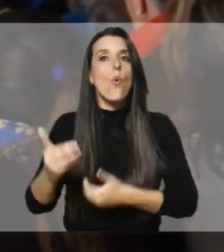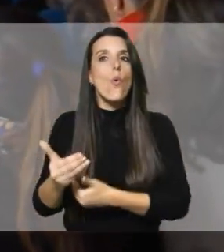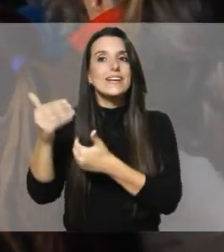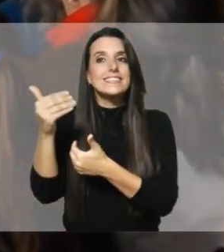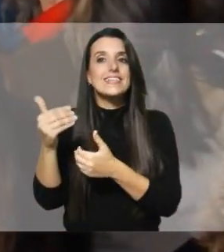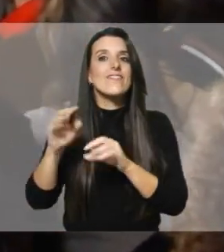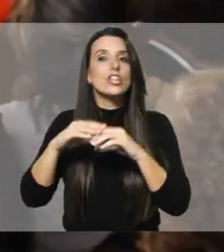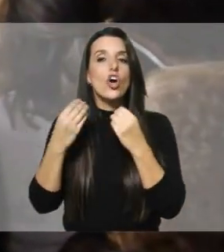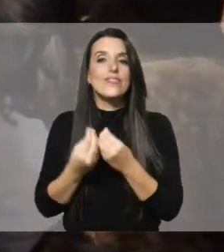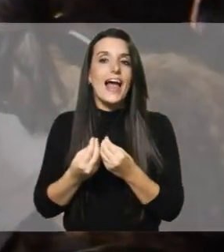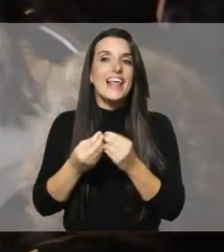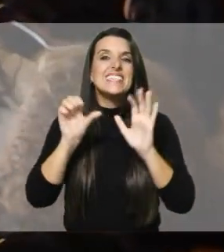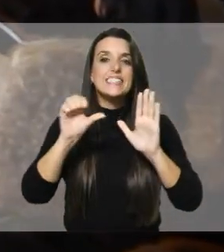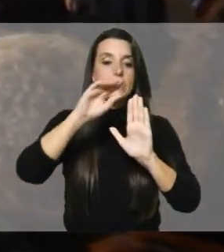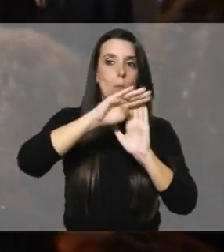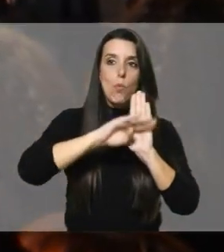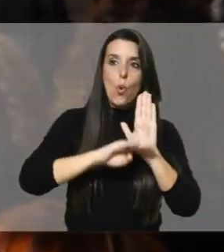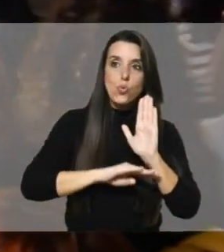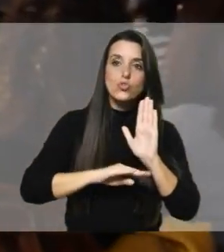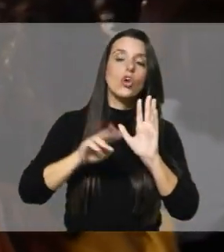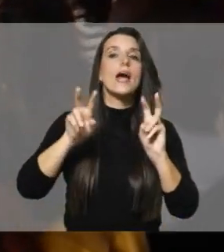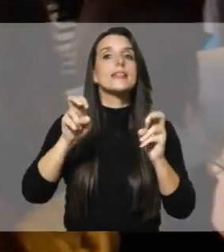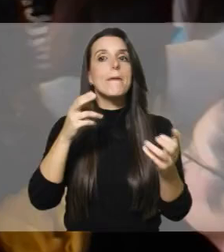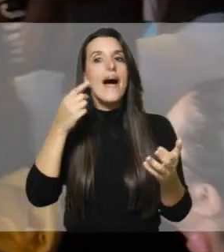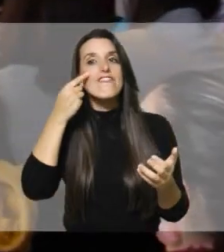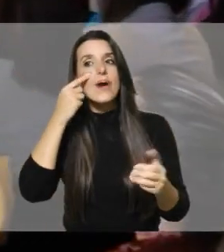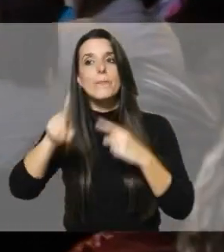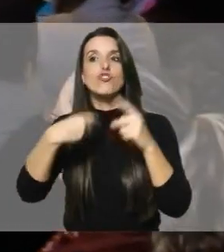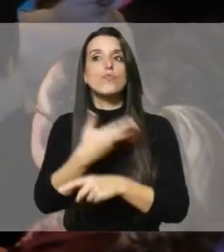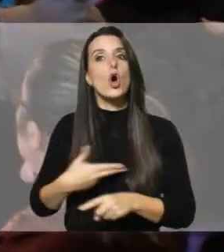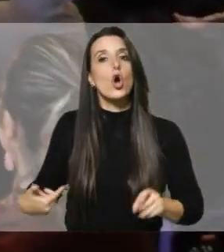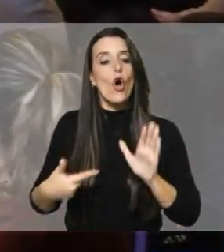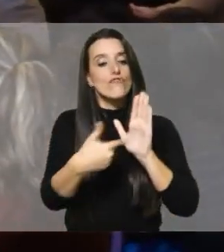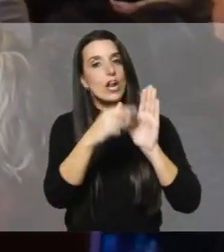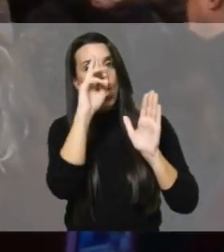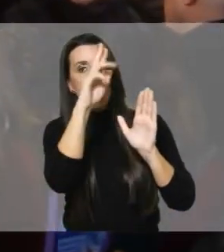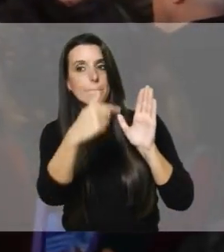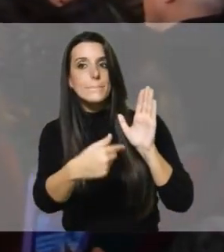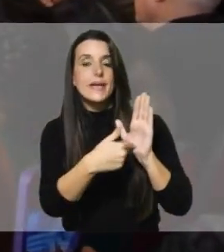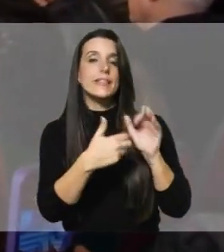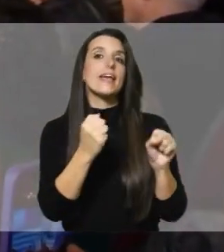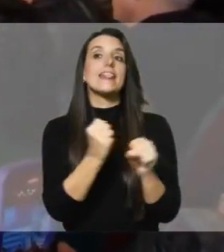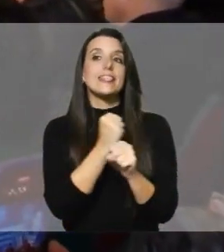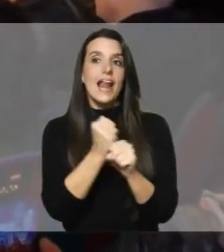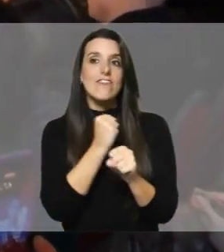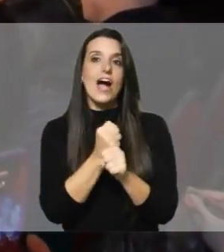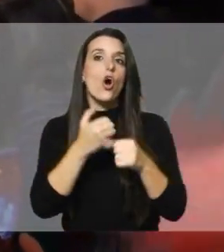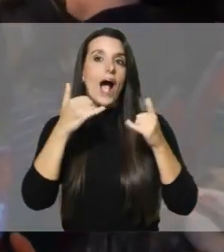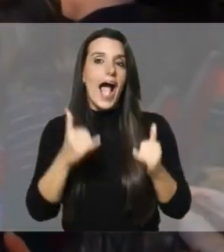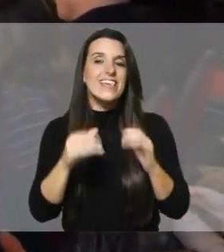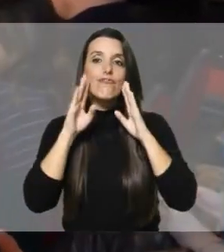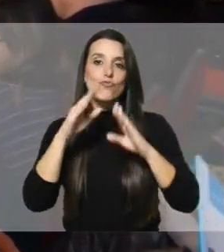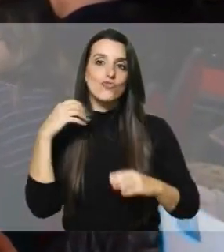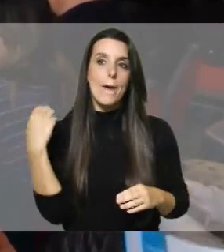6 puntos que pretende que sean considerados por el próximo gobierno de Uruguay. Este trabajo tiene como